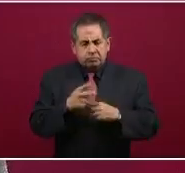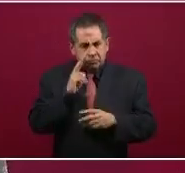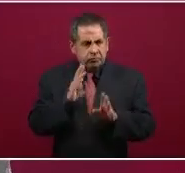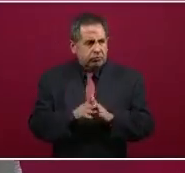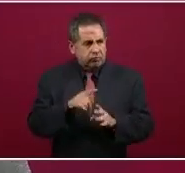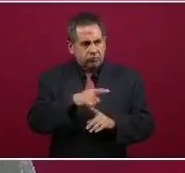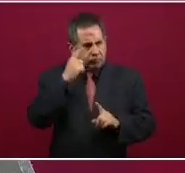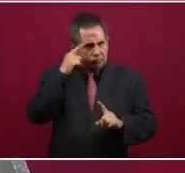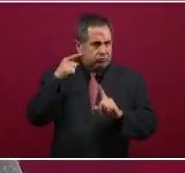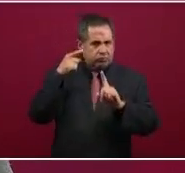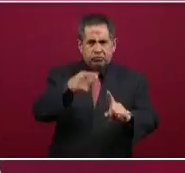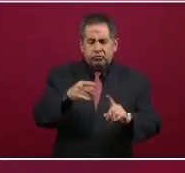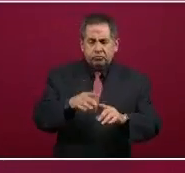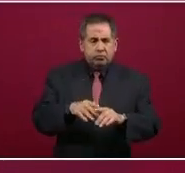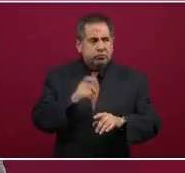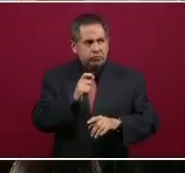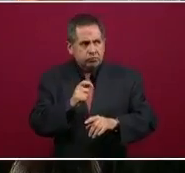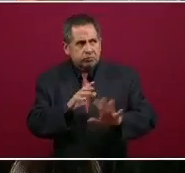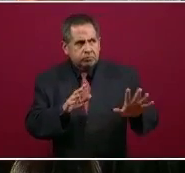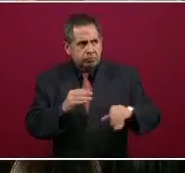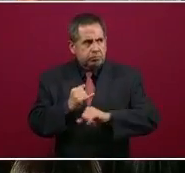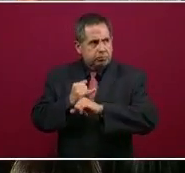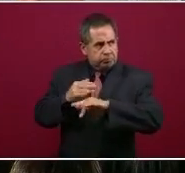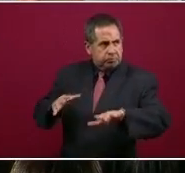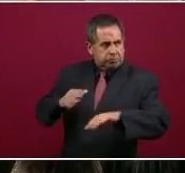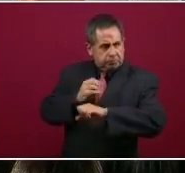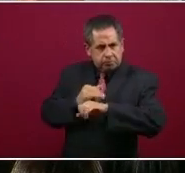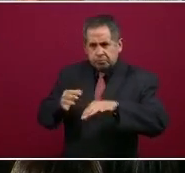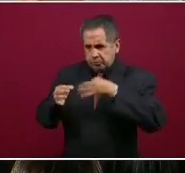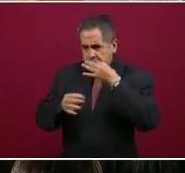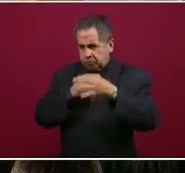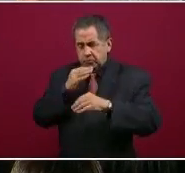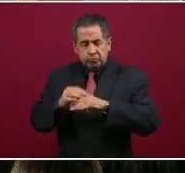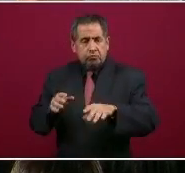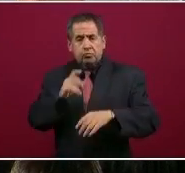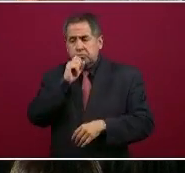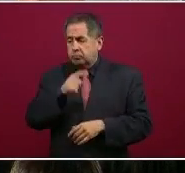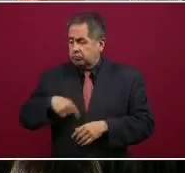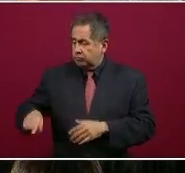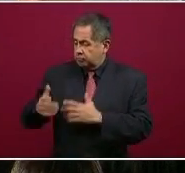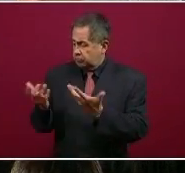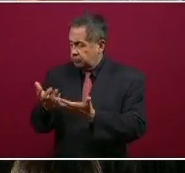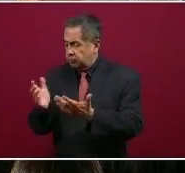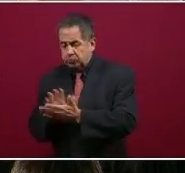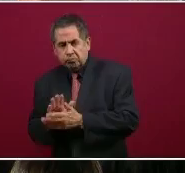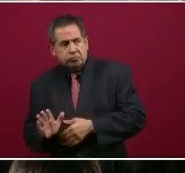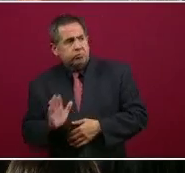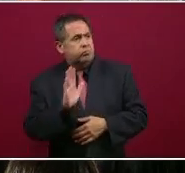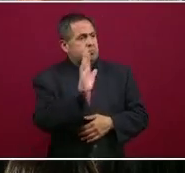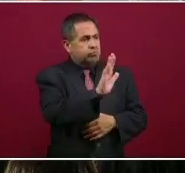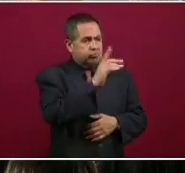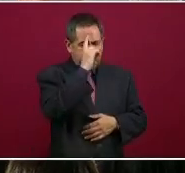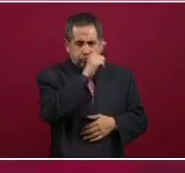como propósito informar al gobierno de Estados Unidos de lo que se está haciendo